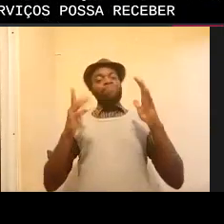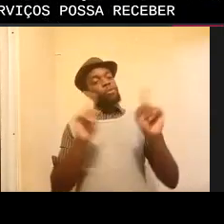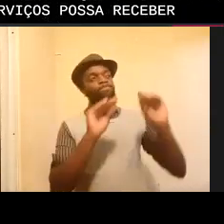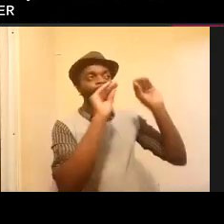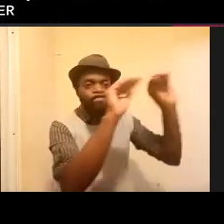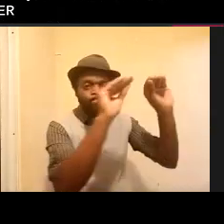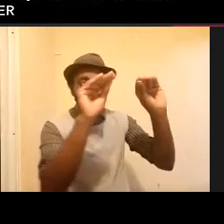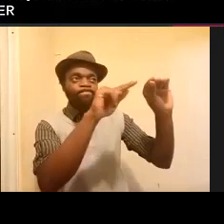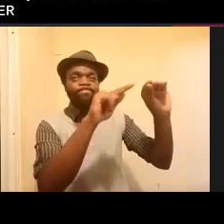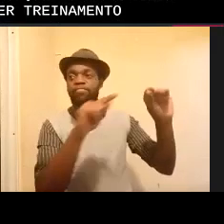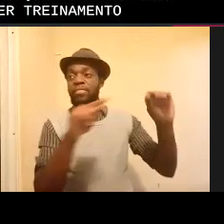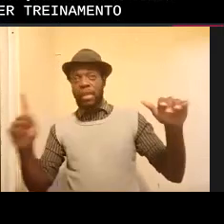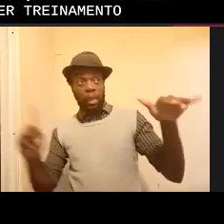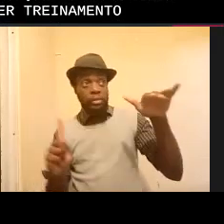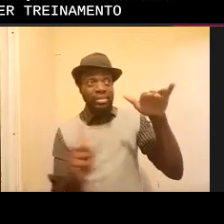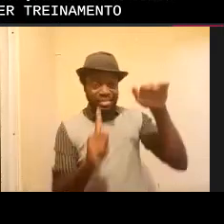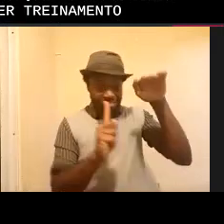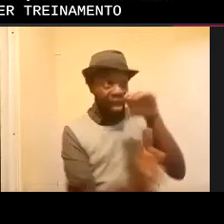la confidencialidad.